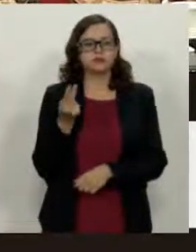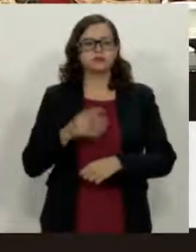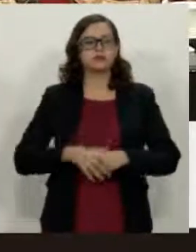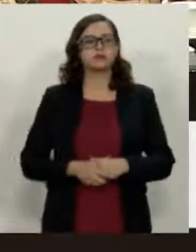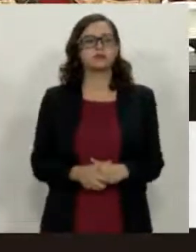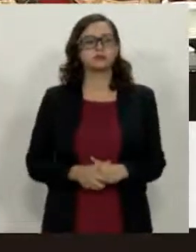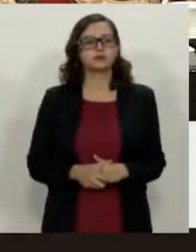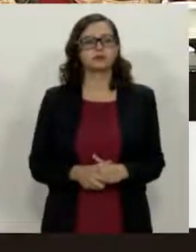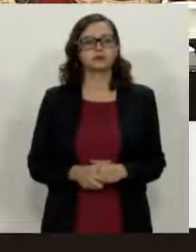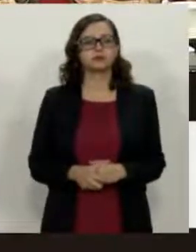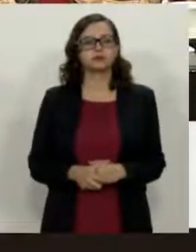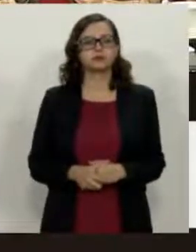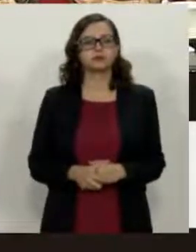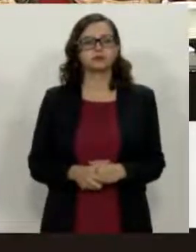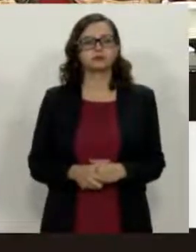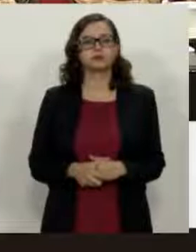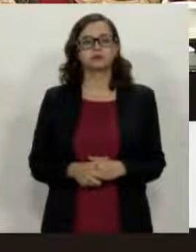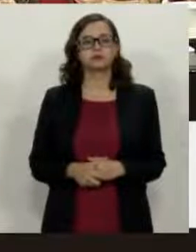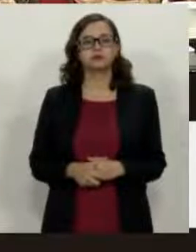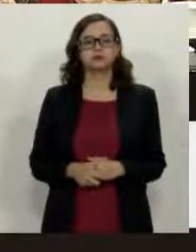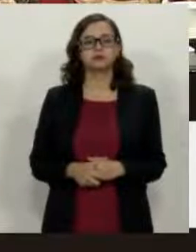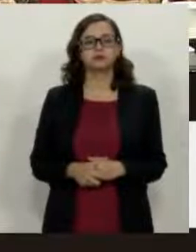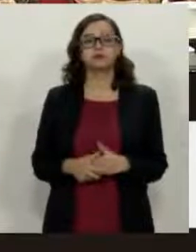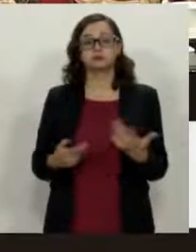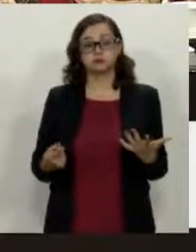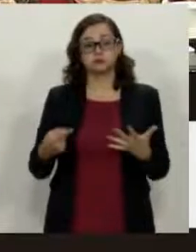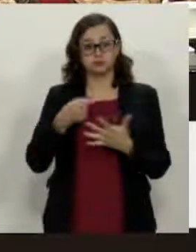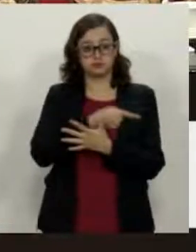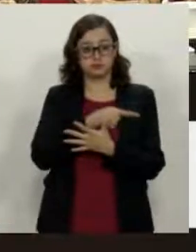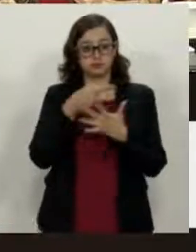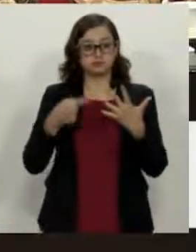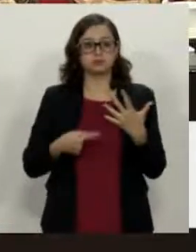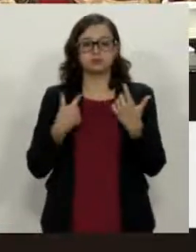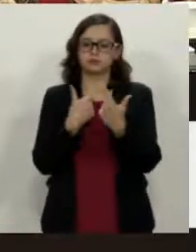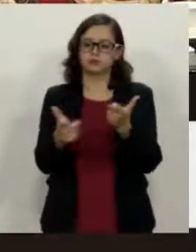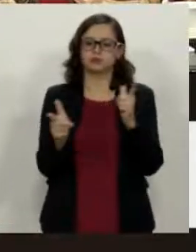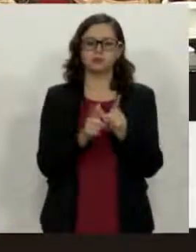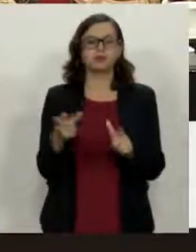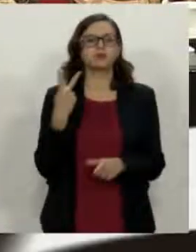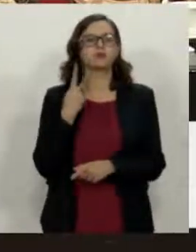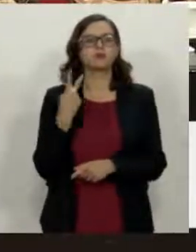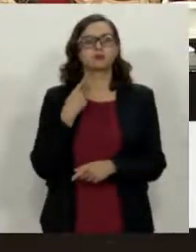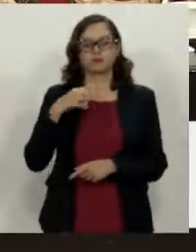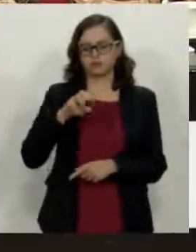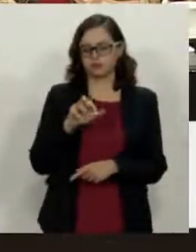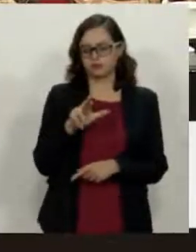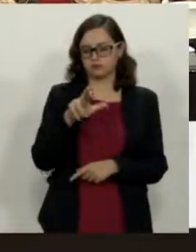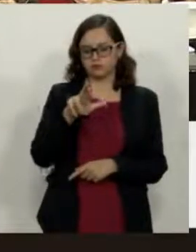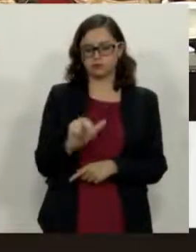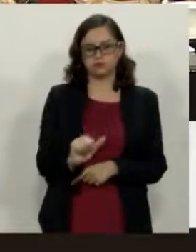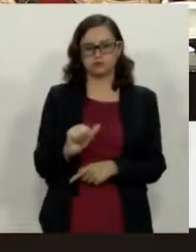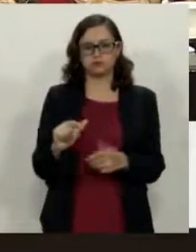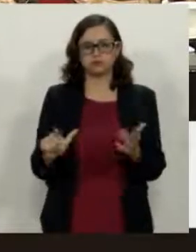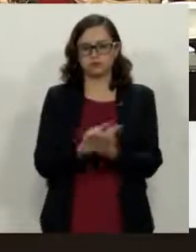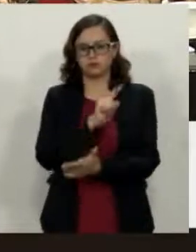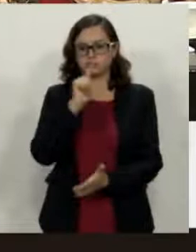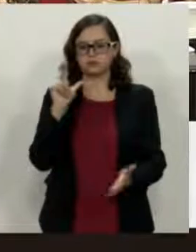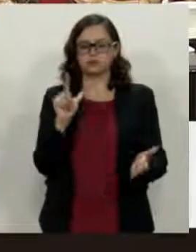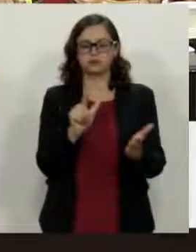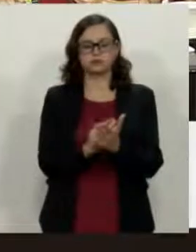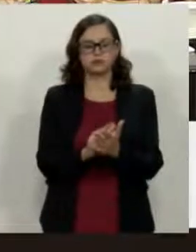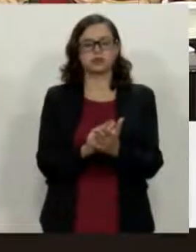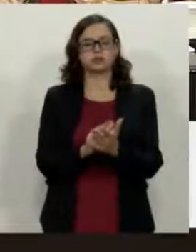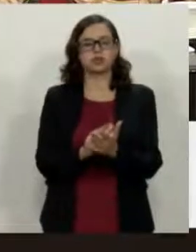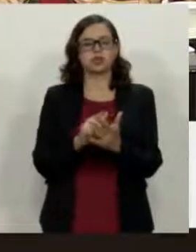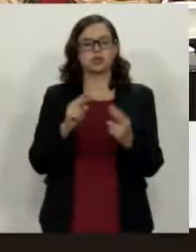pertinentes. Por lo anterior, el Grupo Parlamentario de Morena votará a favor de la nueva Ley Nacional de